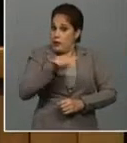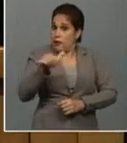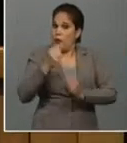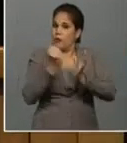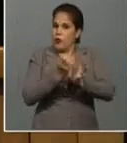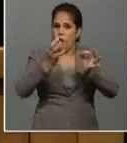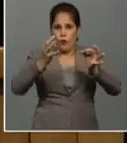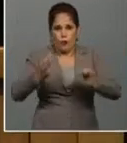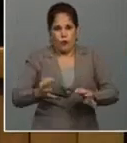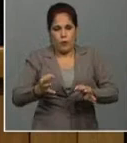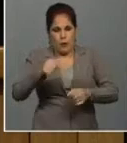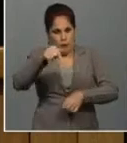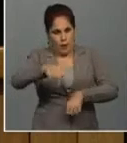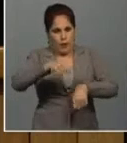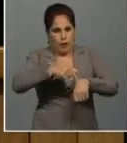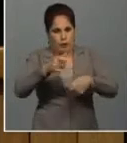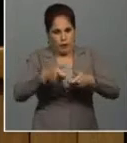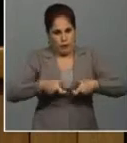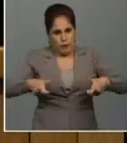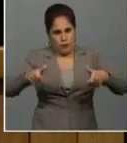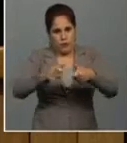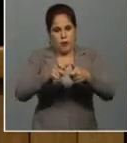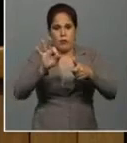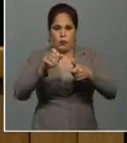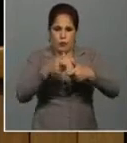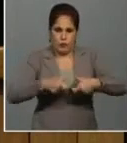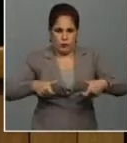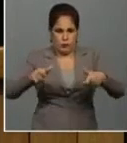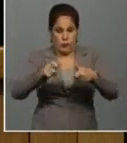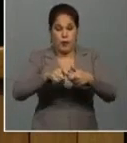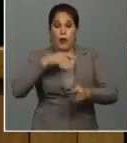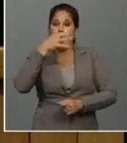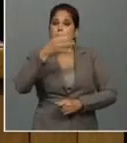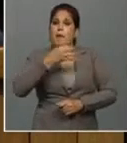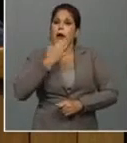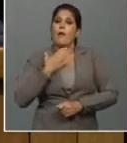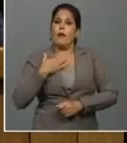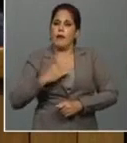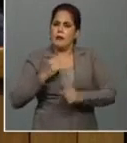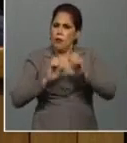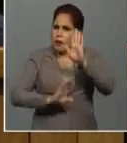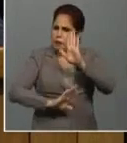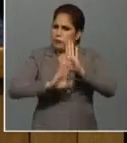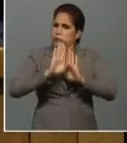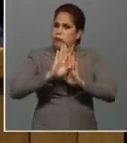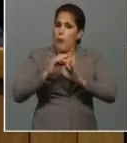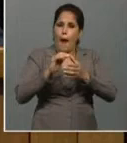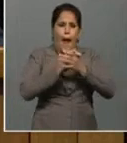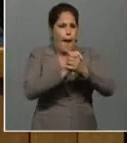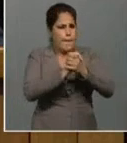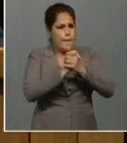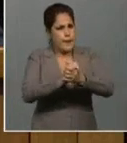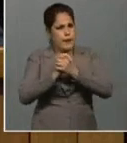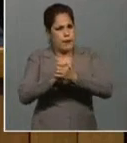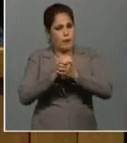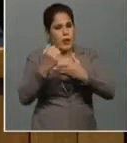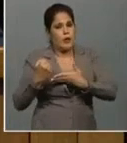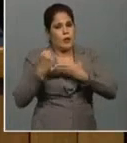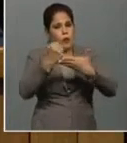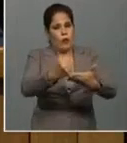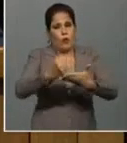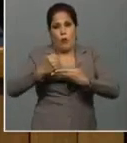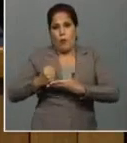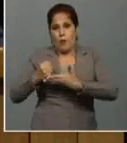confirmamos en este congreso expresamos la voluntad de desarrollar relaciones de amistad y de cooperación